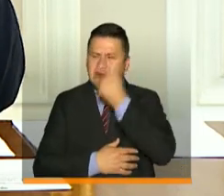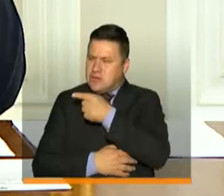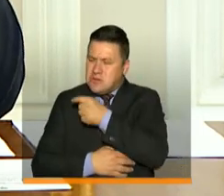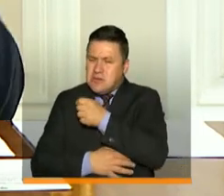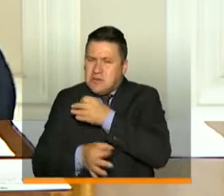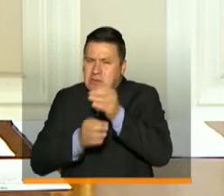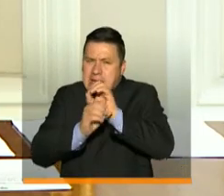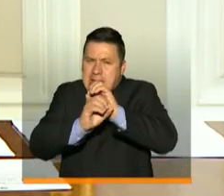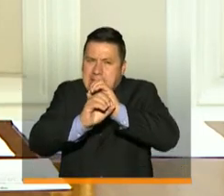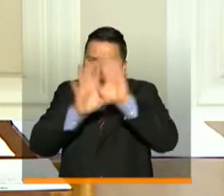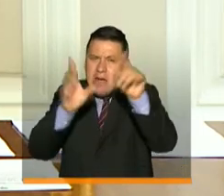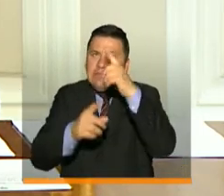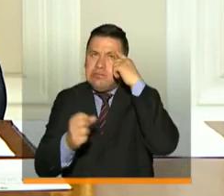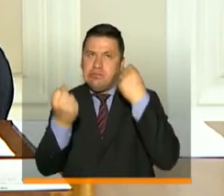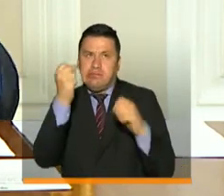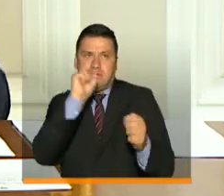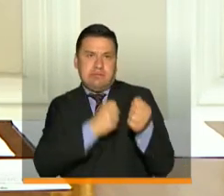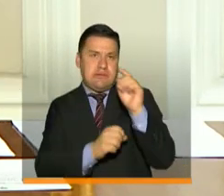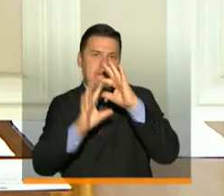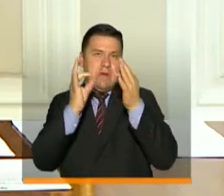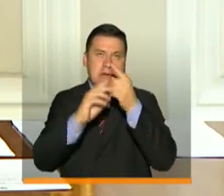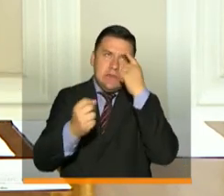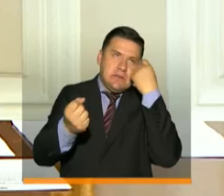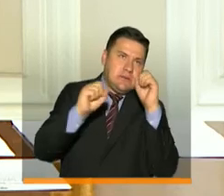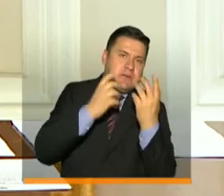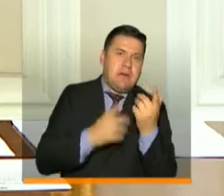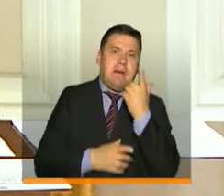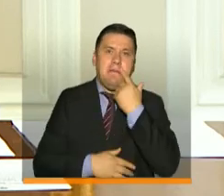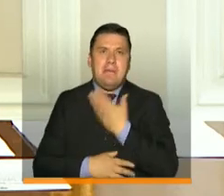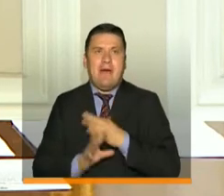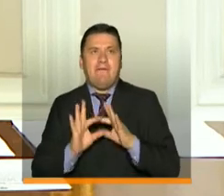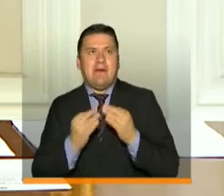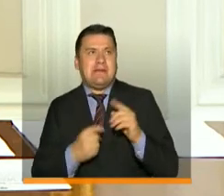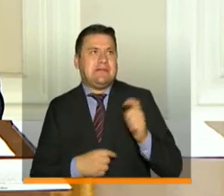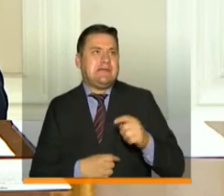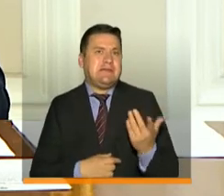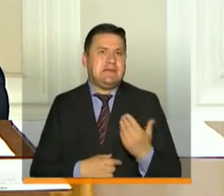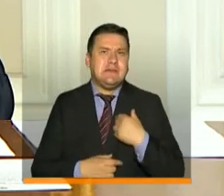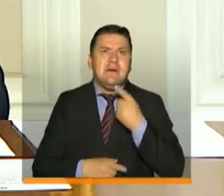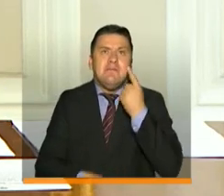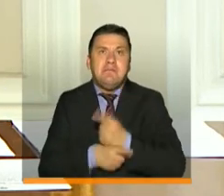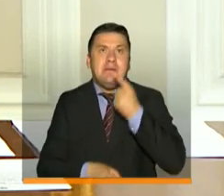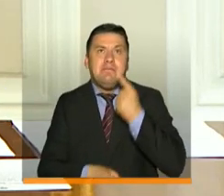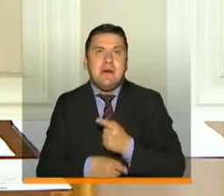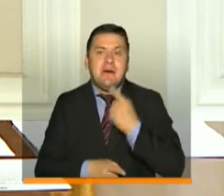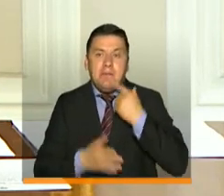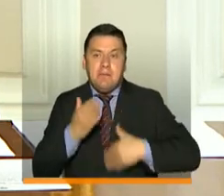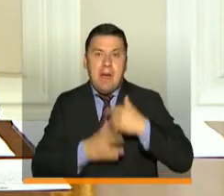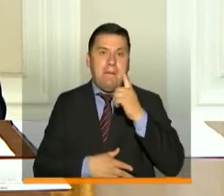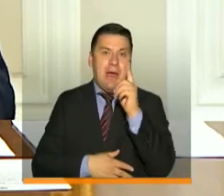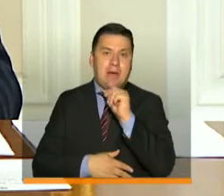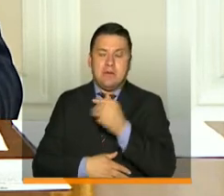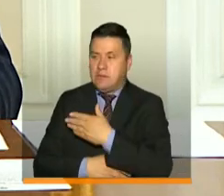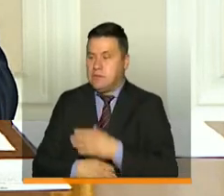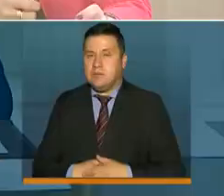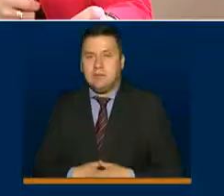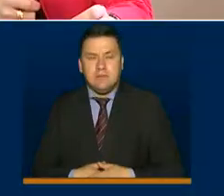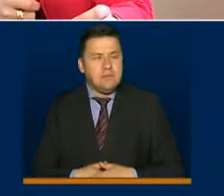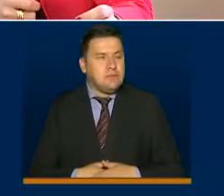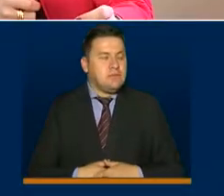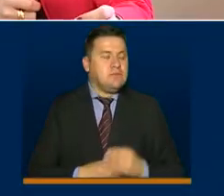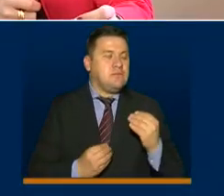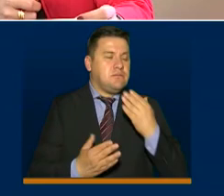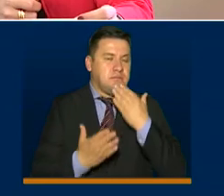desagréguelo en las preocupaciones naturales que puede tener hoy un padre de familia que quiere tener certezas a partir del 1 de agosto. Bueno, muchas